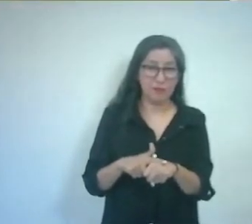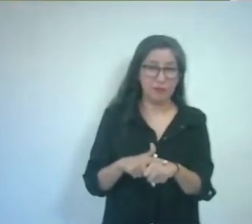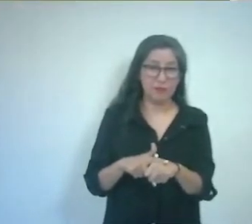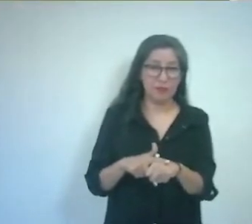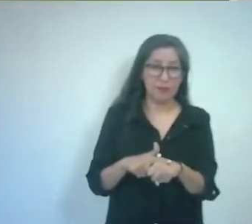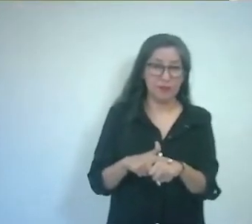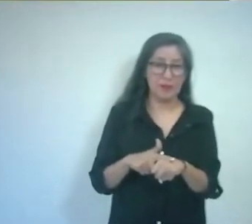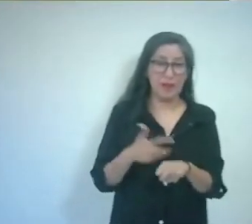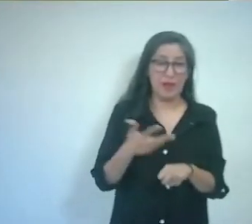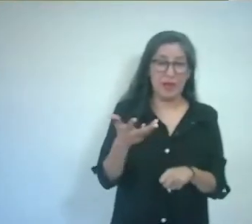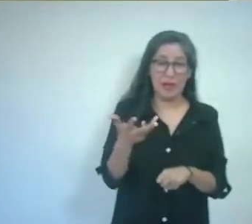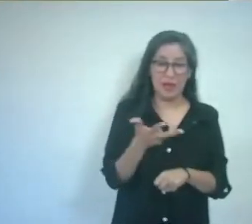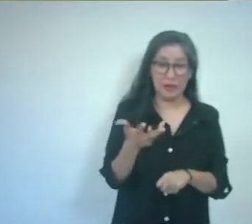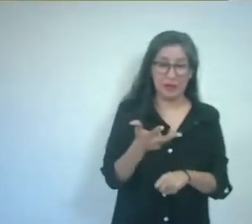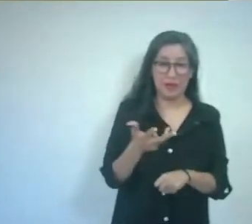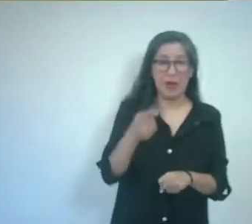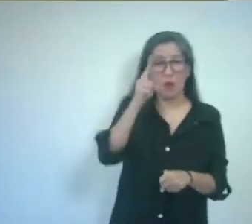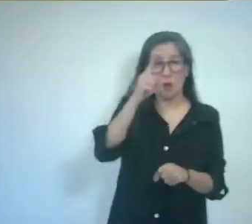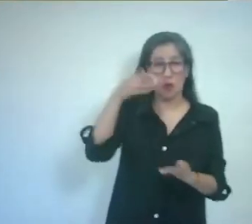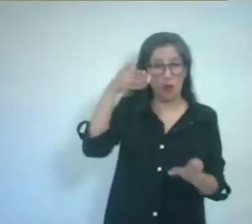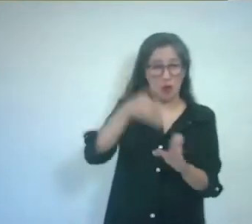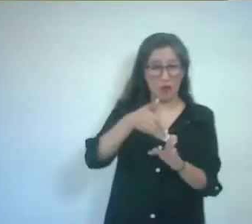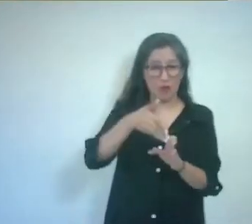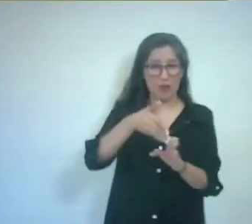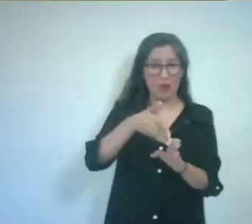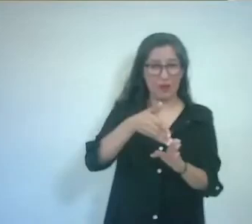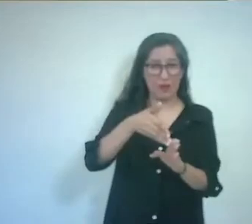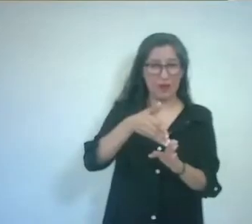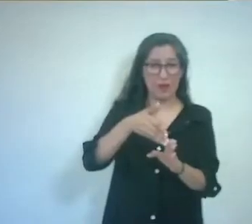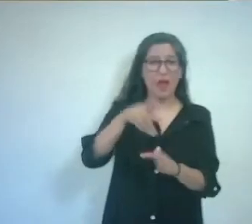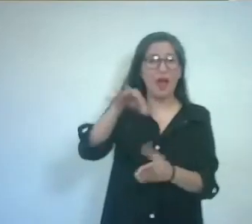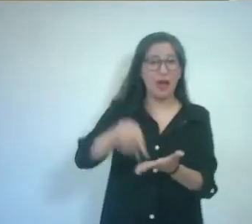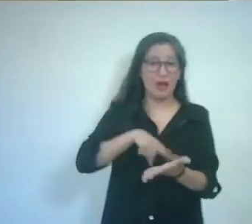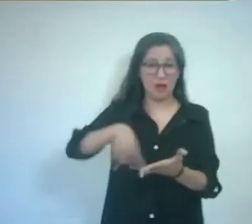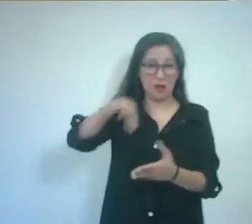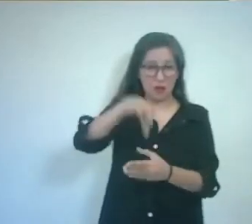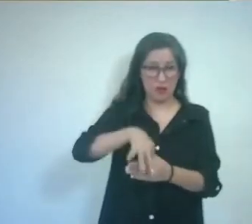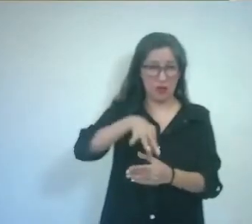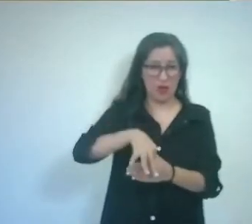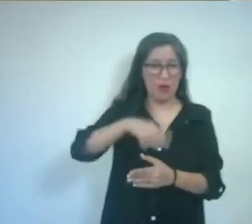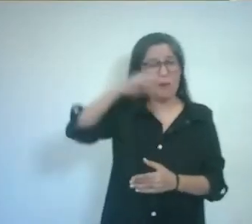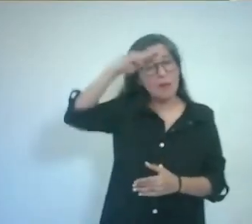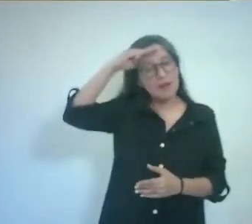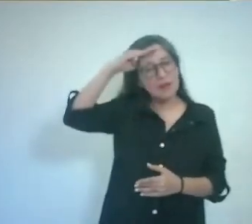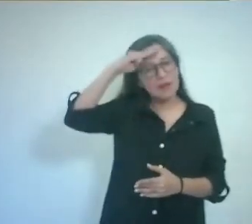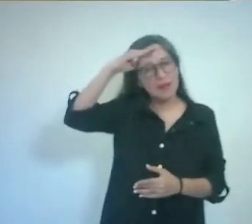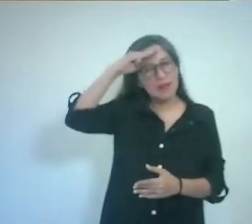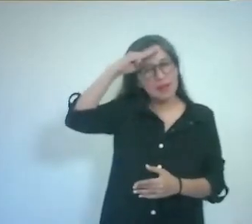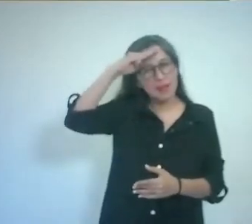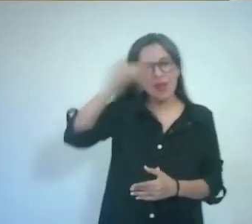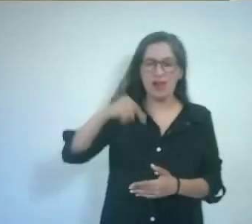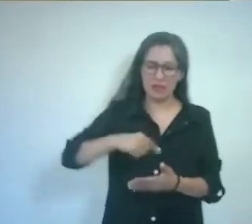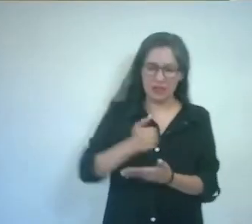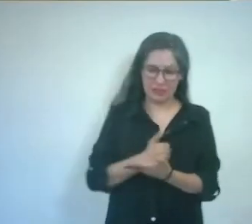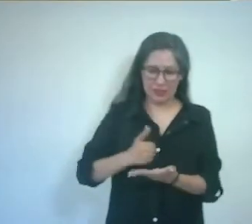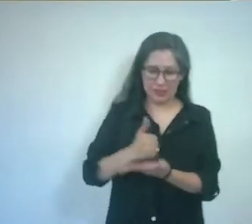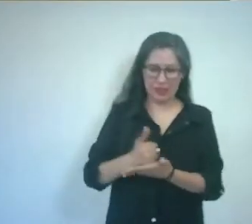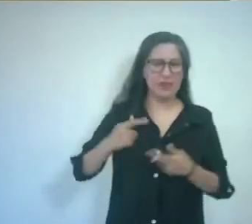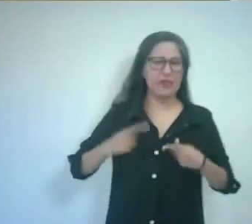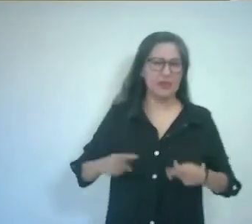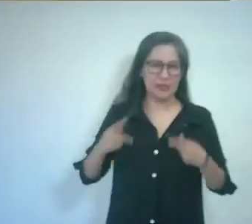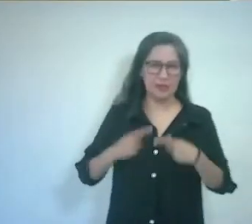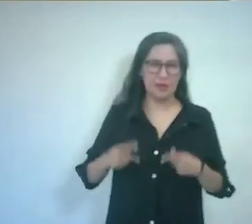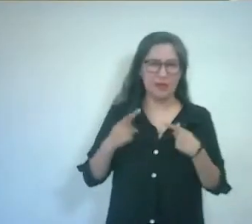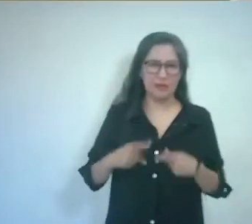ejercidos con un solo fin de manera electoral, pensando en que la ciudadanía se